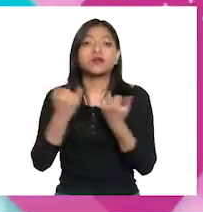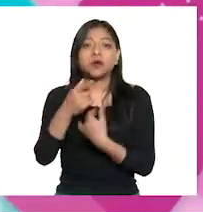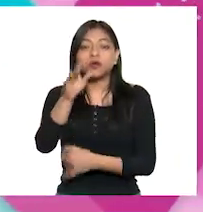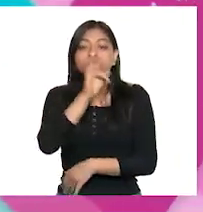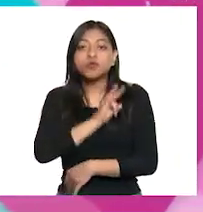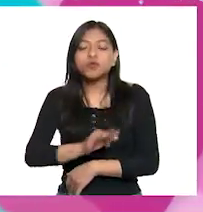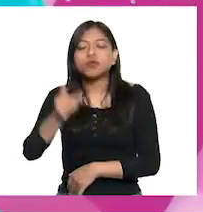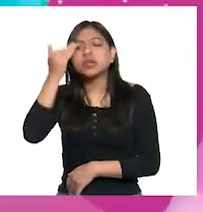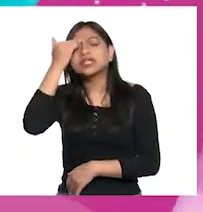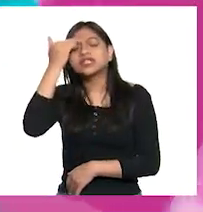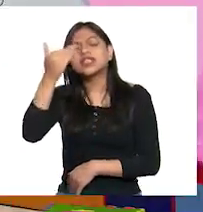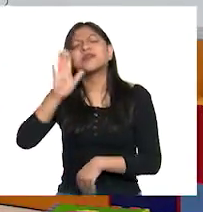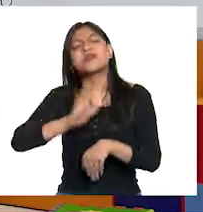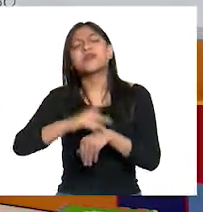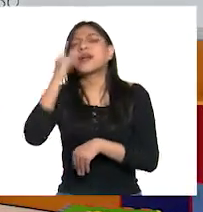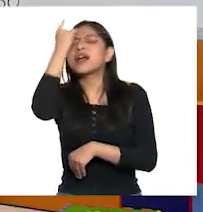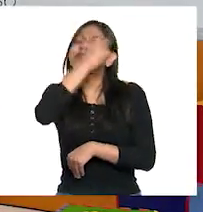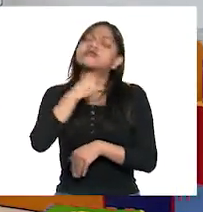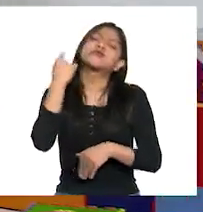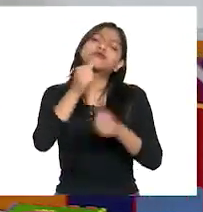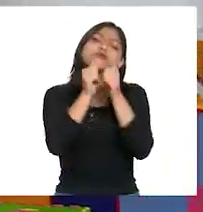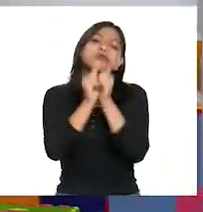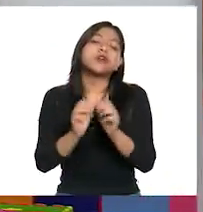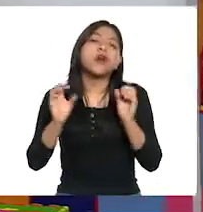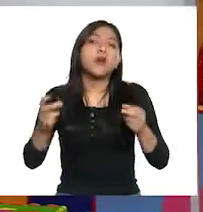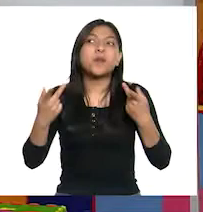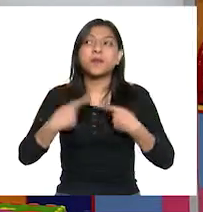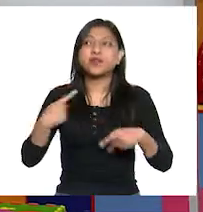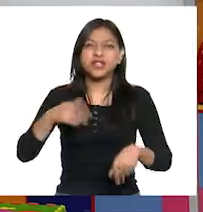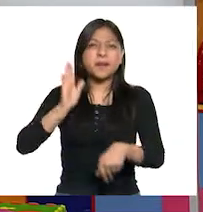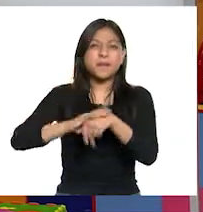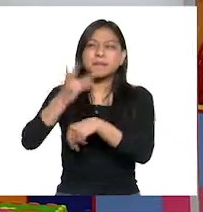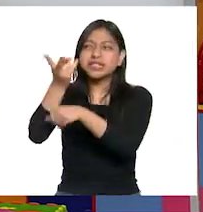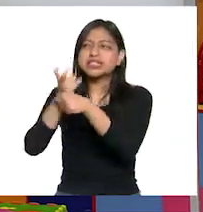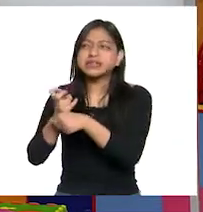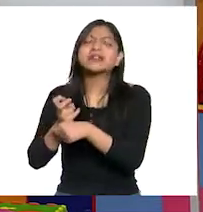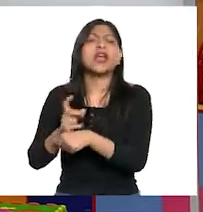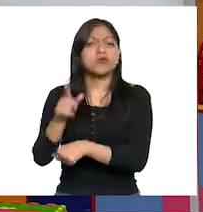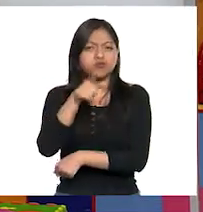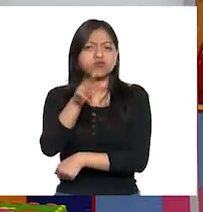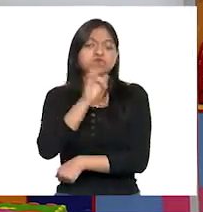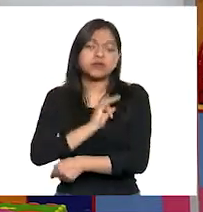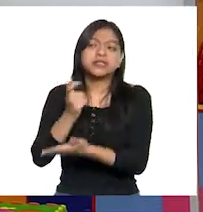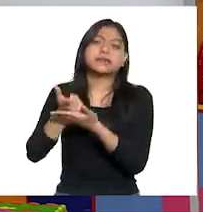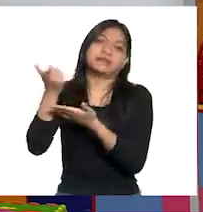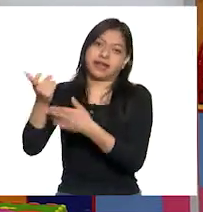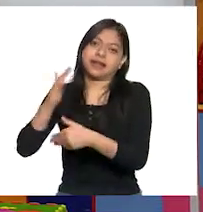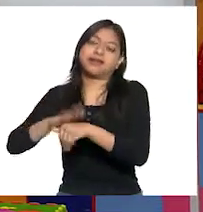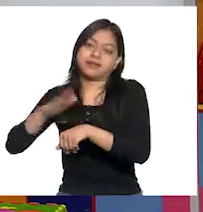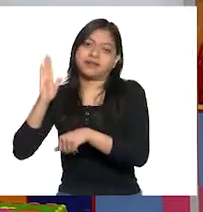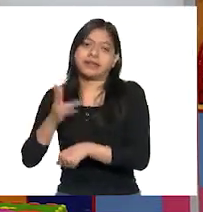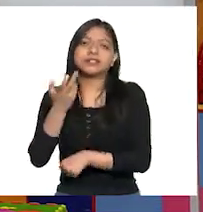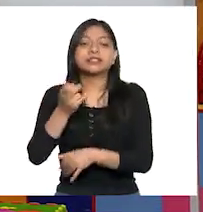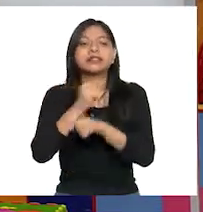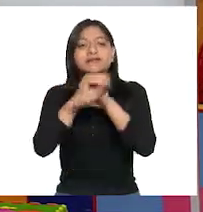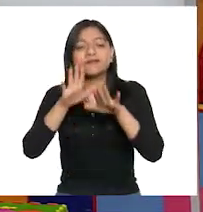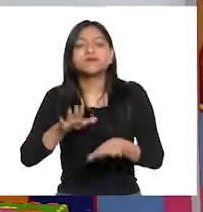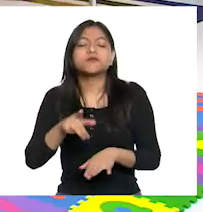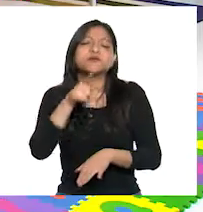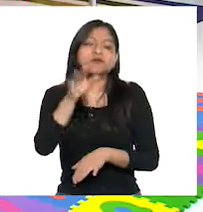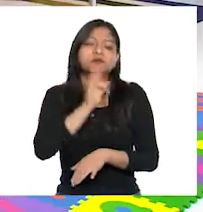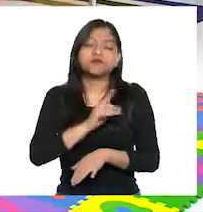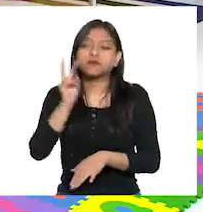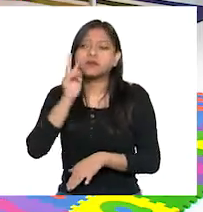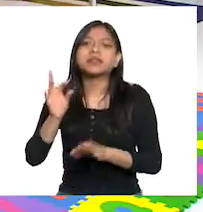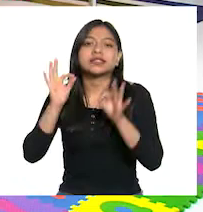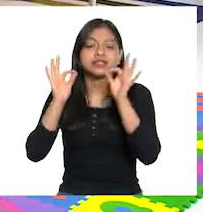incrementar el tiempo de la fiesta, si queremos invitar más personas. Y nos incluye información muy adecuada. Por ejemplo, si yo quiero